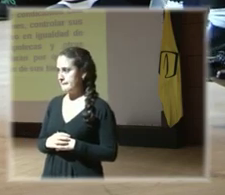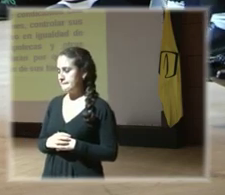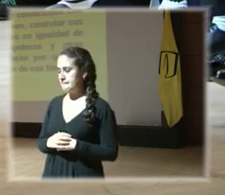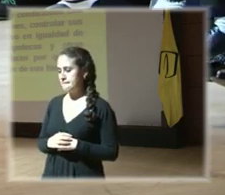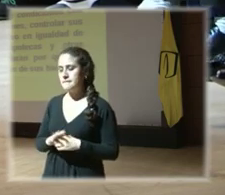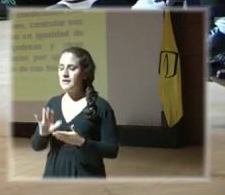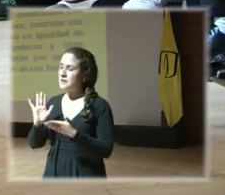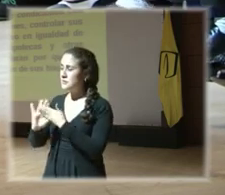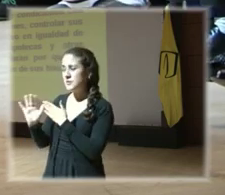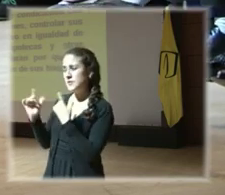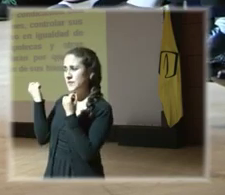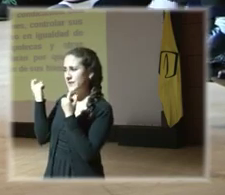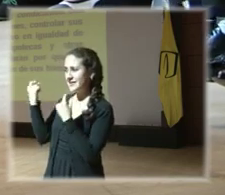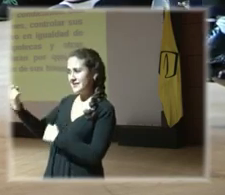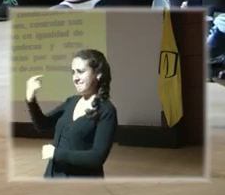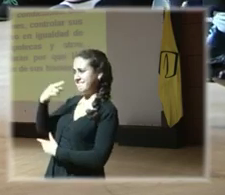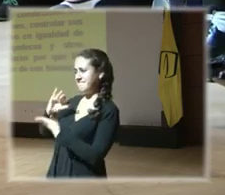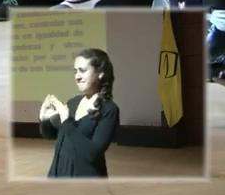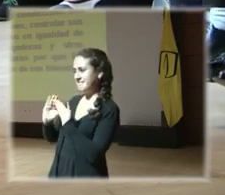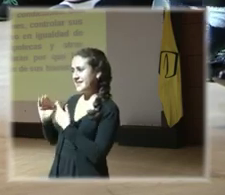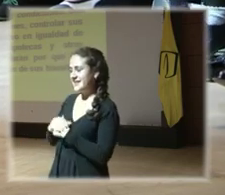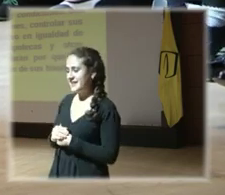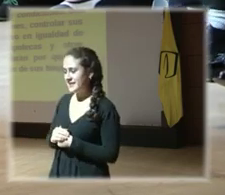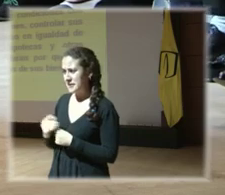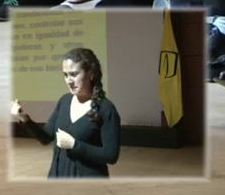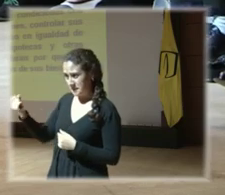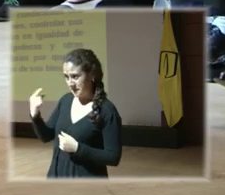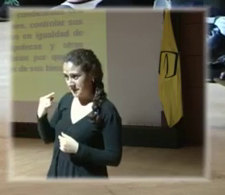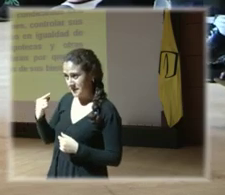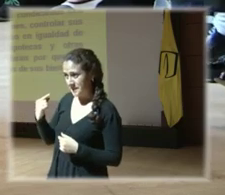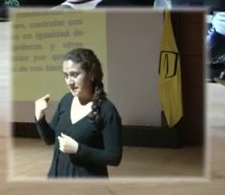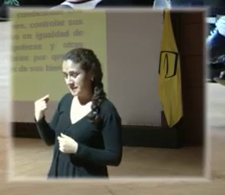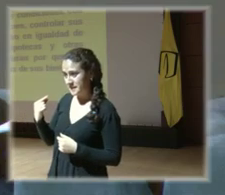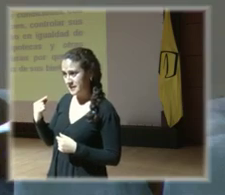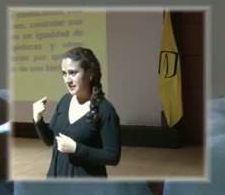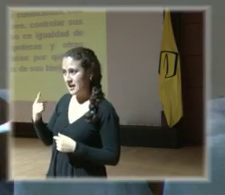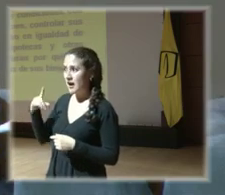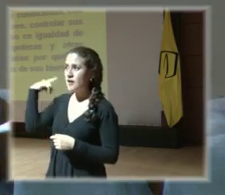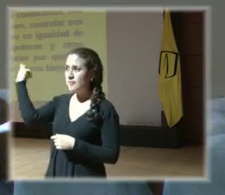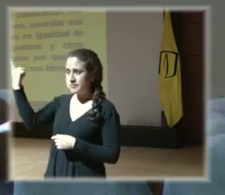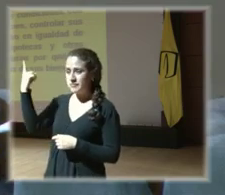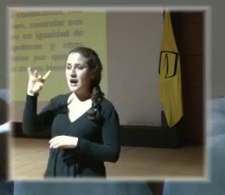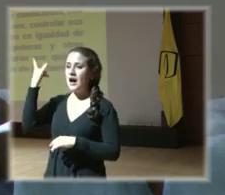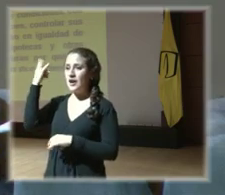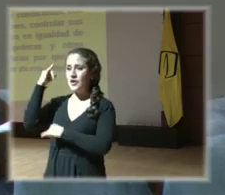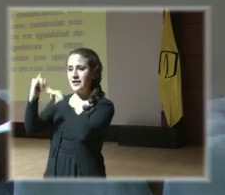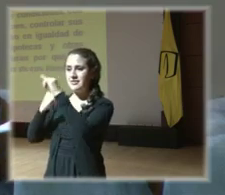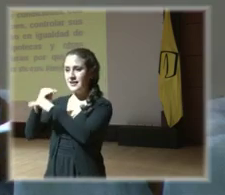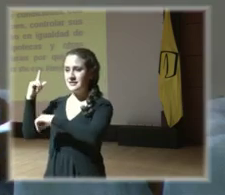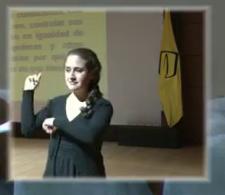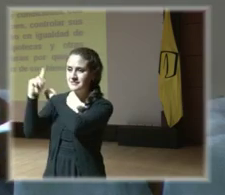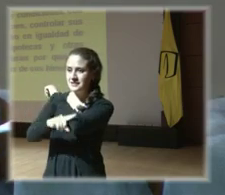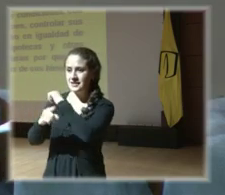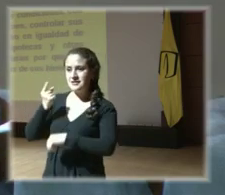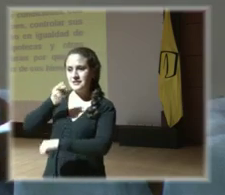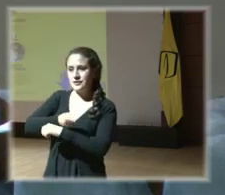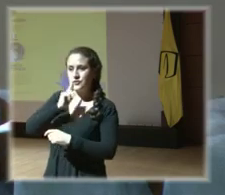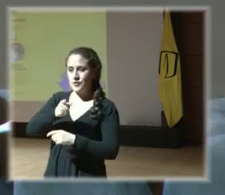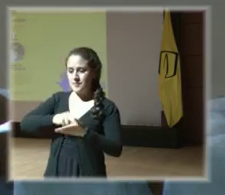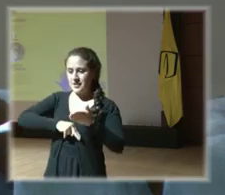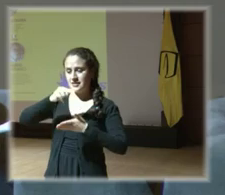No entendí bien la pregunta. Sí. Si ha habido casos pues, de condenas. Sí, casos de sanciones por violación a la